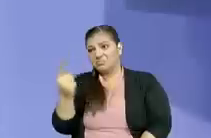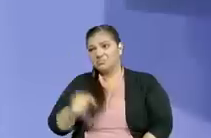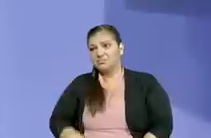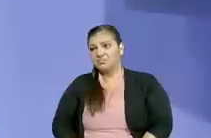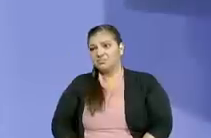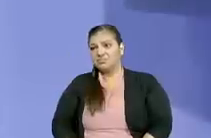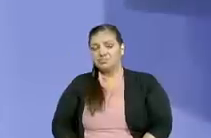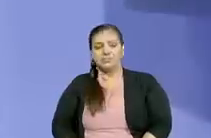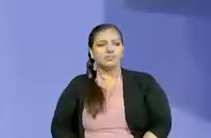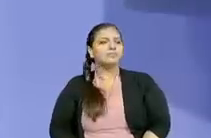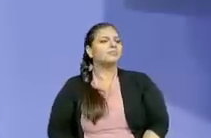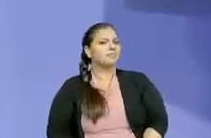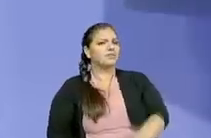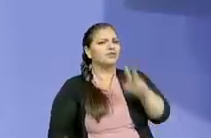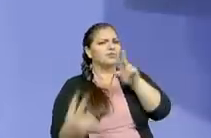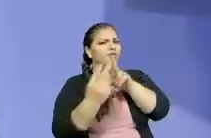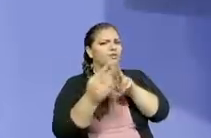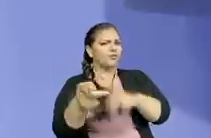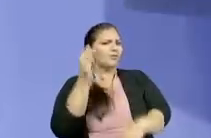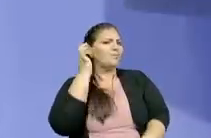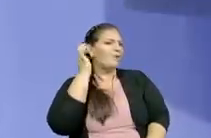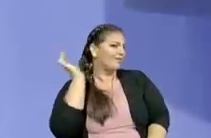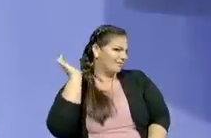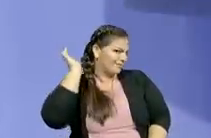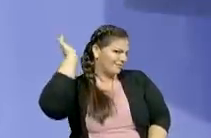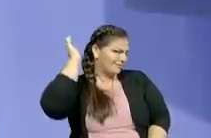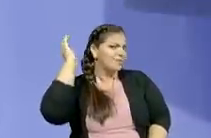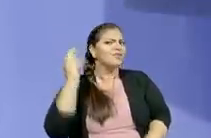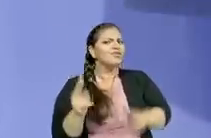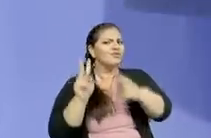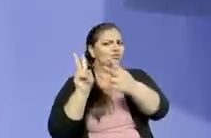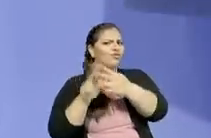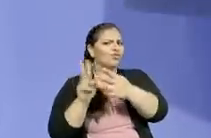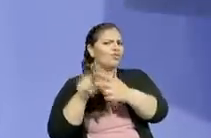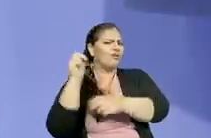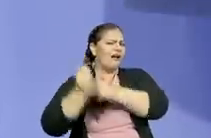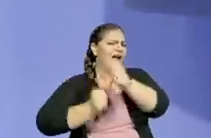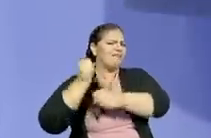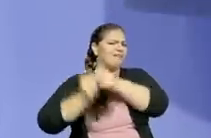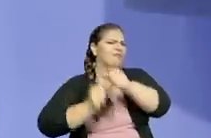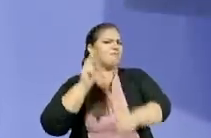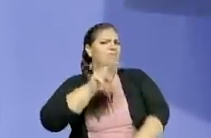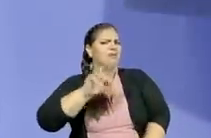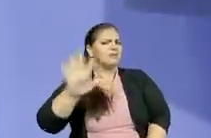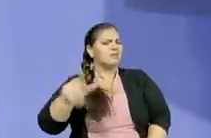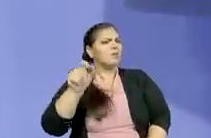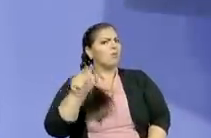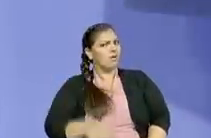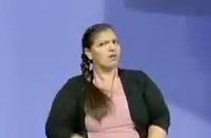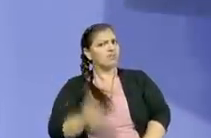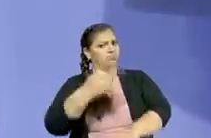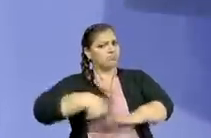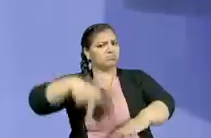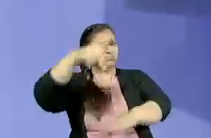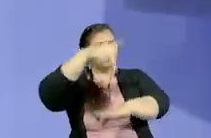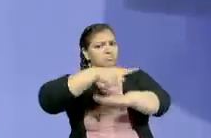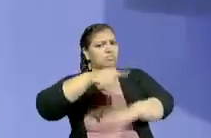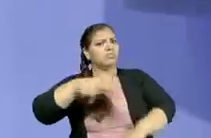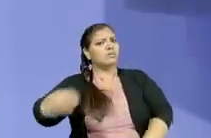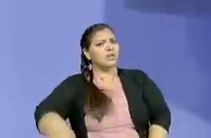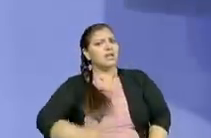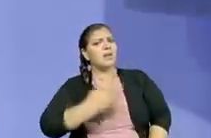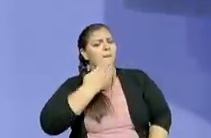obra que se ha hecho desde la alcaldía de Guayaquil? La conozco hace 25 años. Tiene la